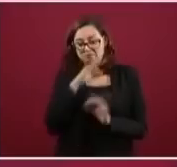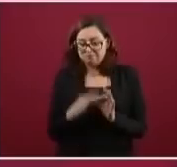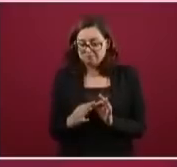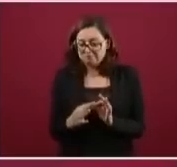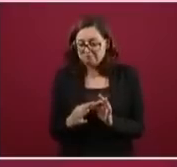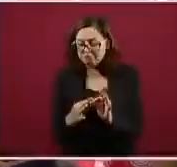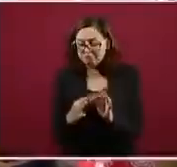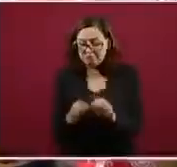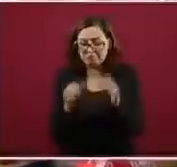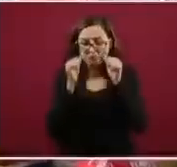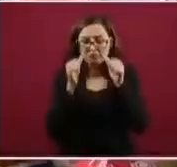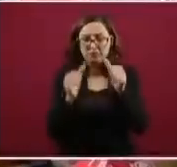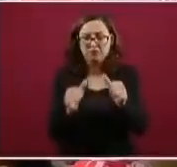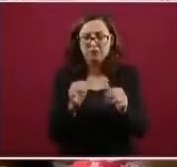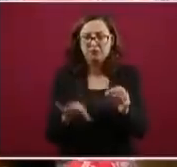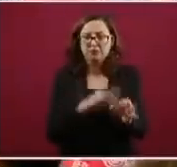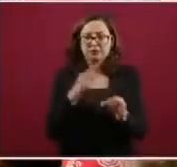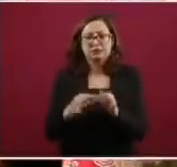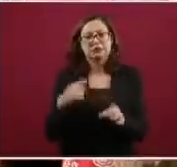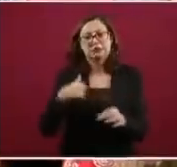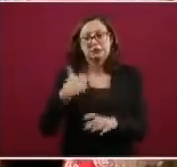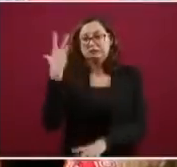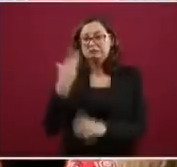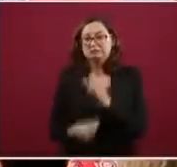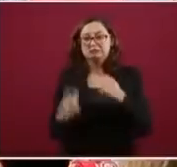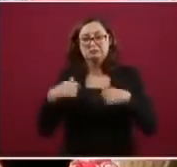objetivos muchísimas corriendo